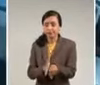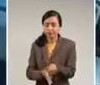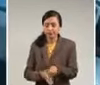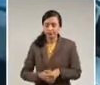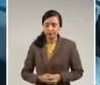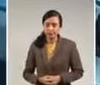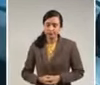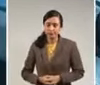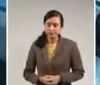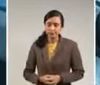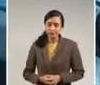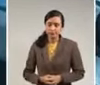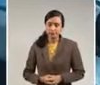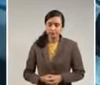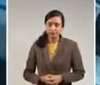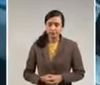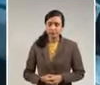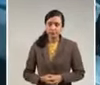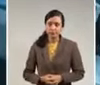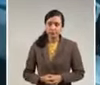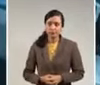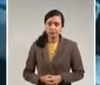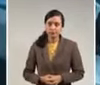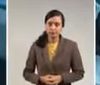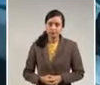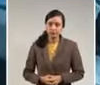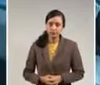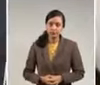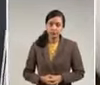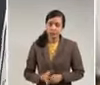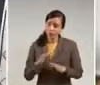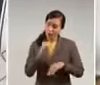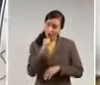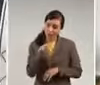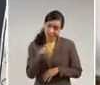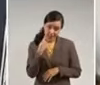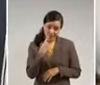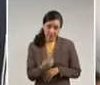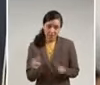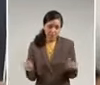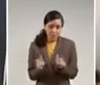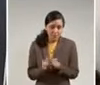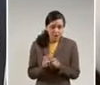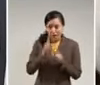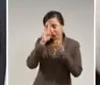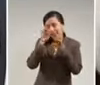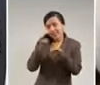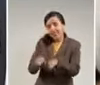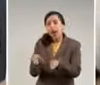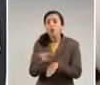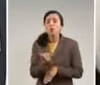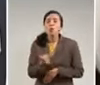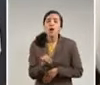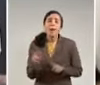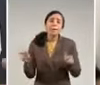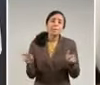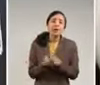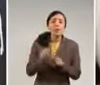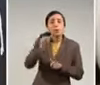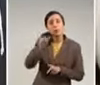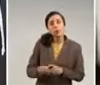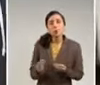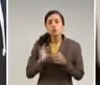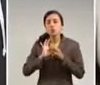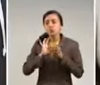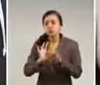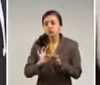nuestro territorio. Doctor, indudablemente hay menos pacientes ingresados en nuestros hospitales, menos pacientes en estado crítico a partir